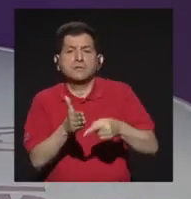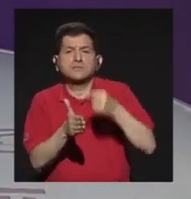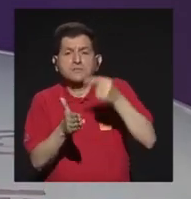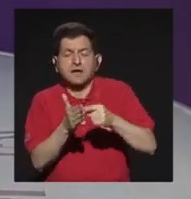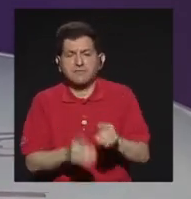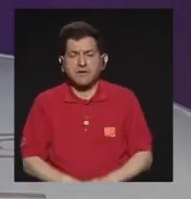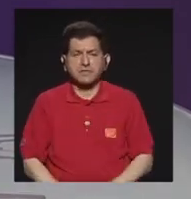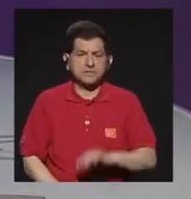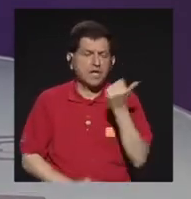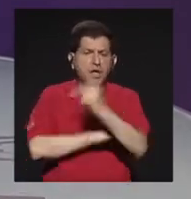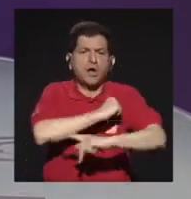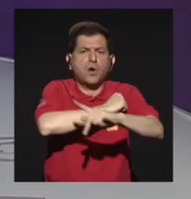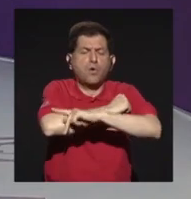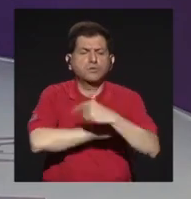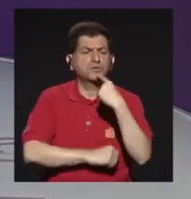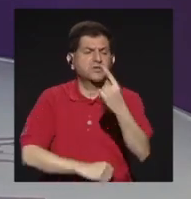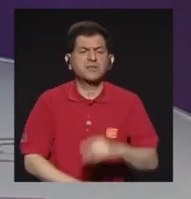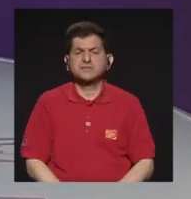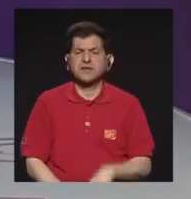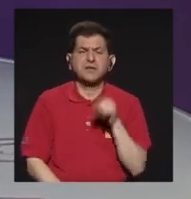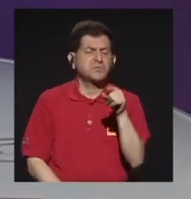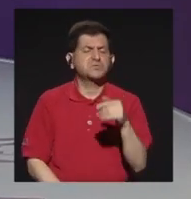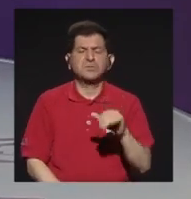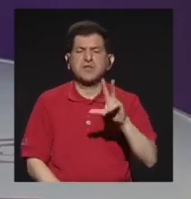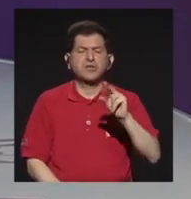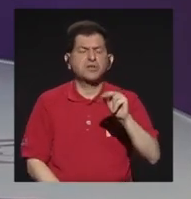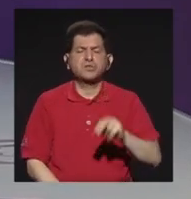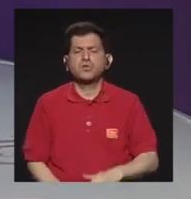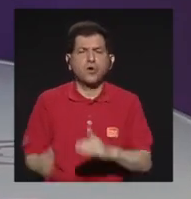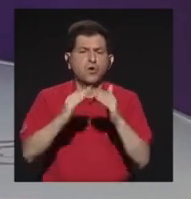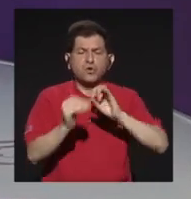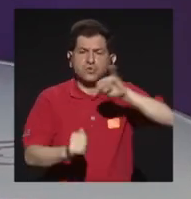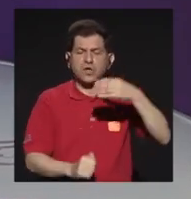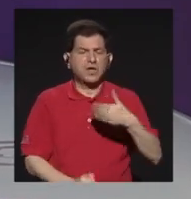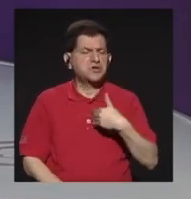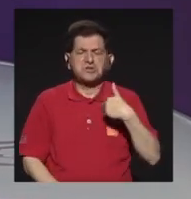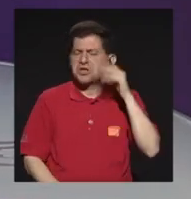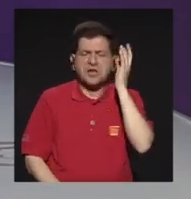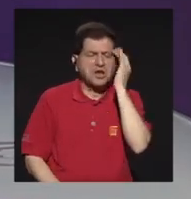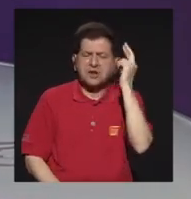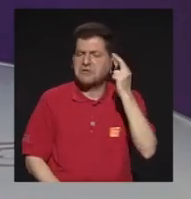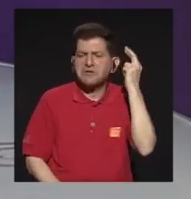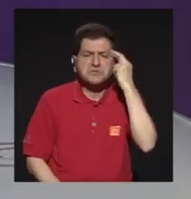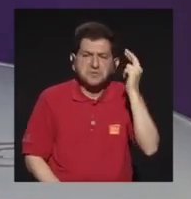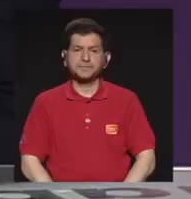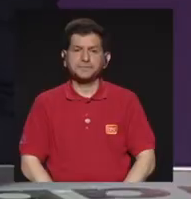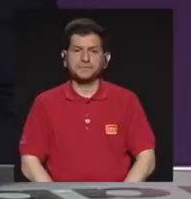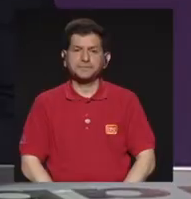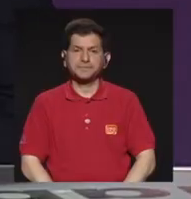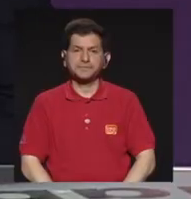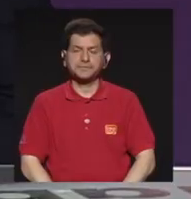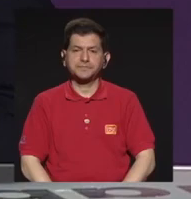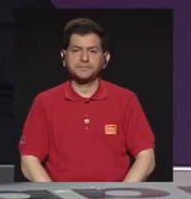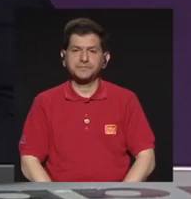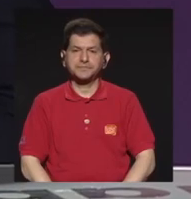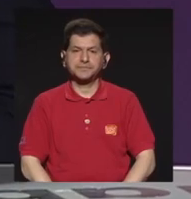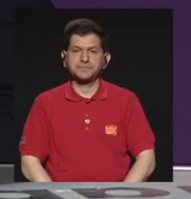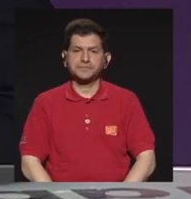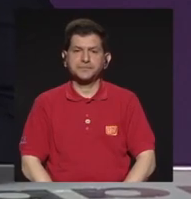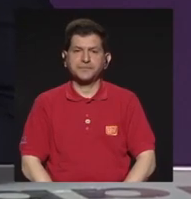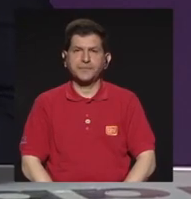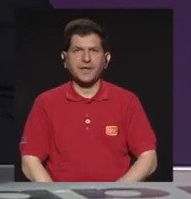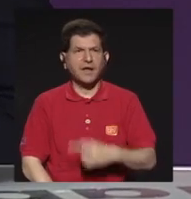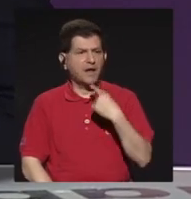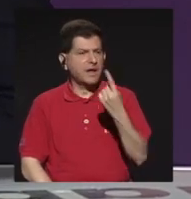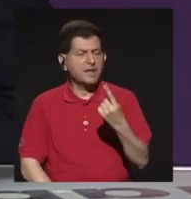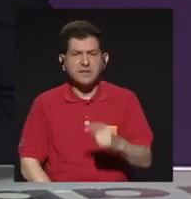en algunos otros países que le dicen es que ustedes no son ciudad juárez si ustedes no tienen por qué preocuparse vaya y entonces qué le